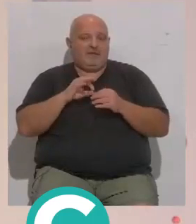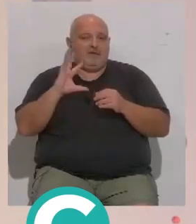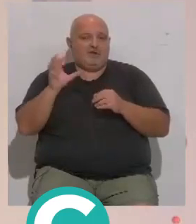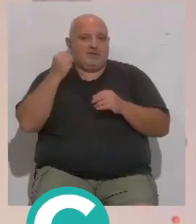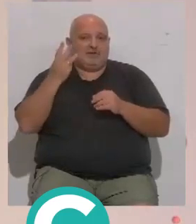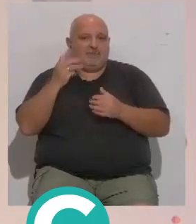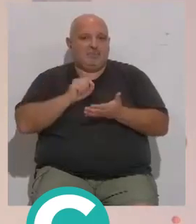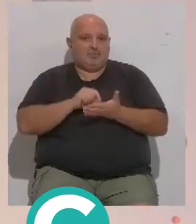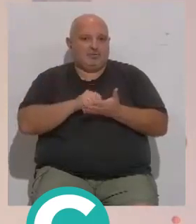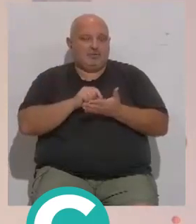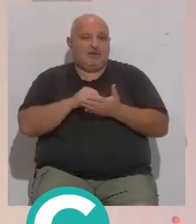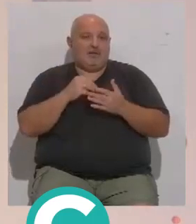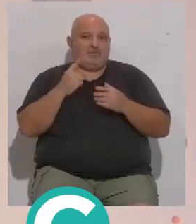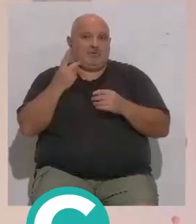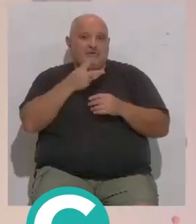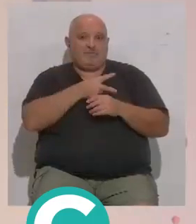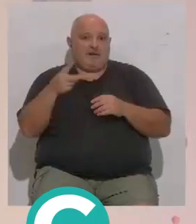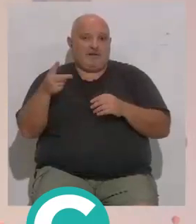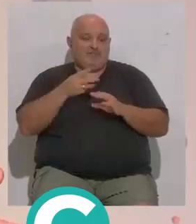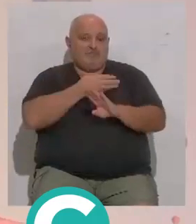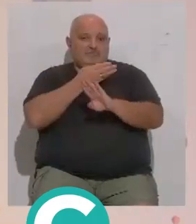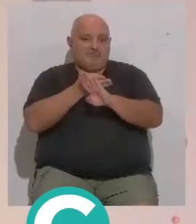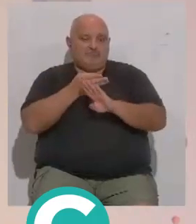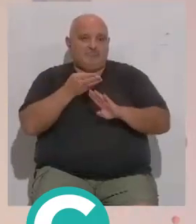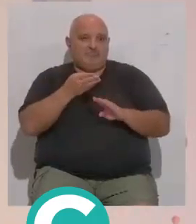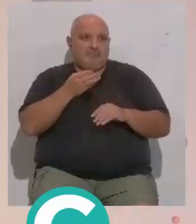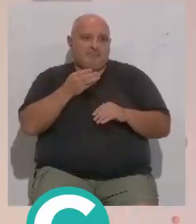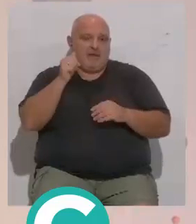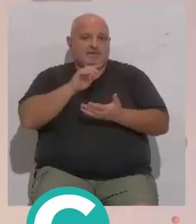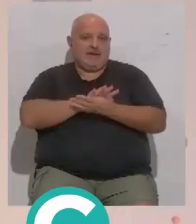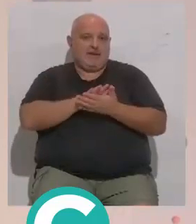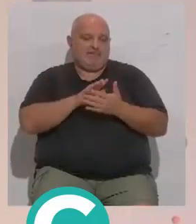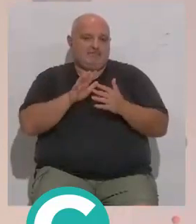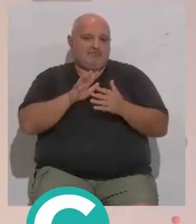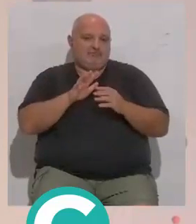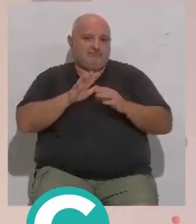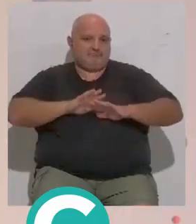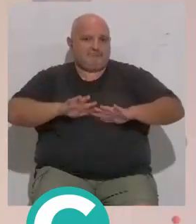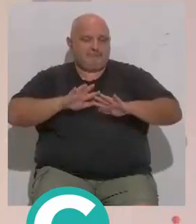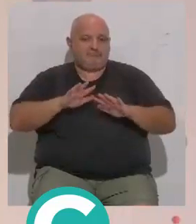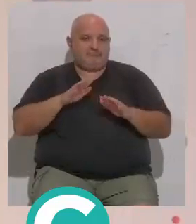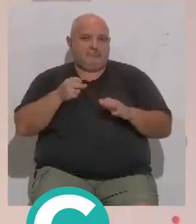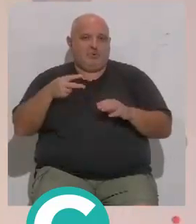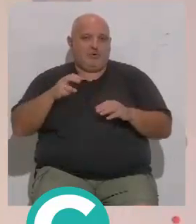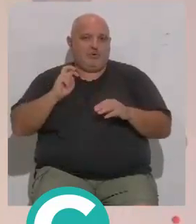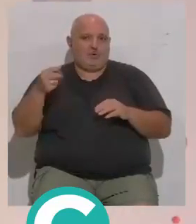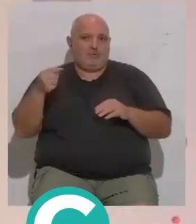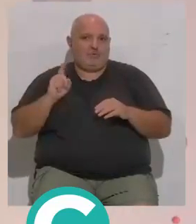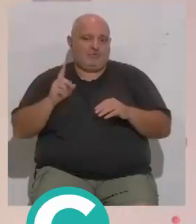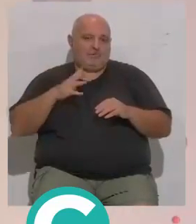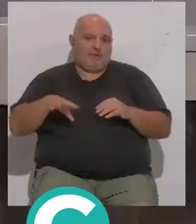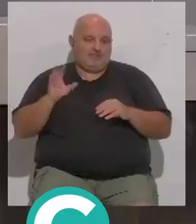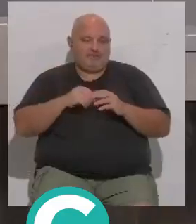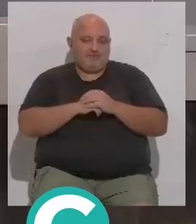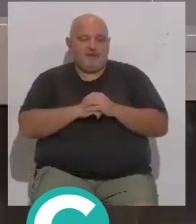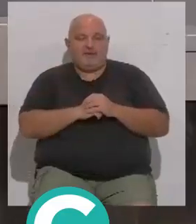los 3 puntos, porque así estas 2 semanas iban a ser mucho más tranquilas que lo que hubiera significado otro resultado negativo.